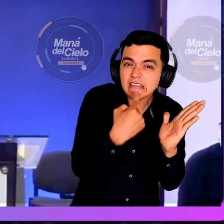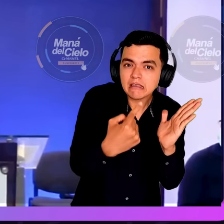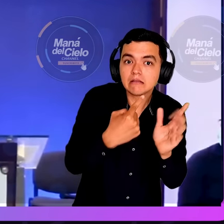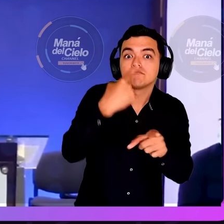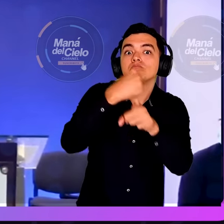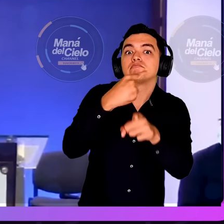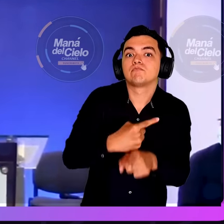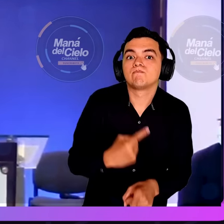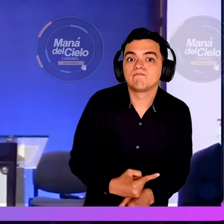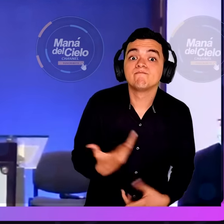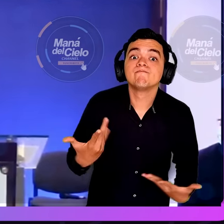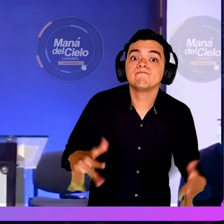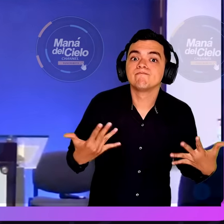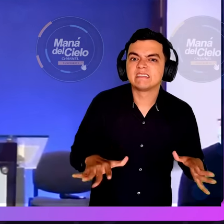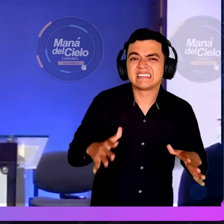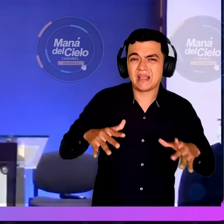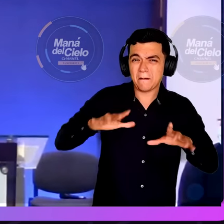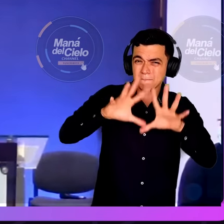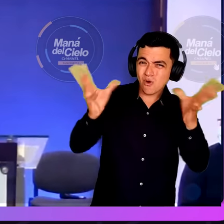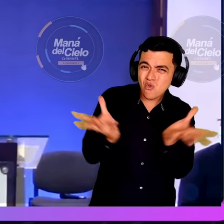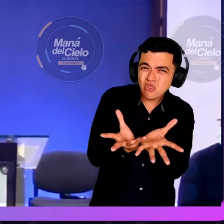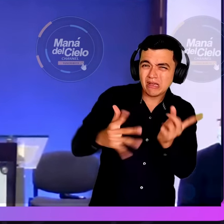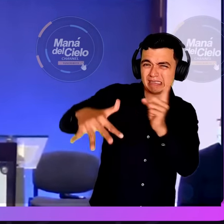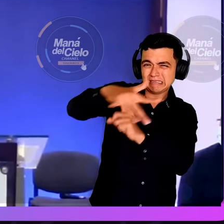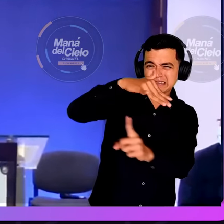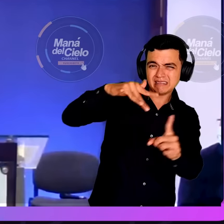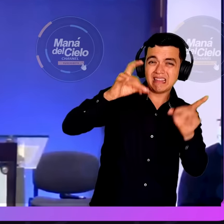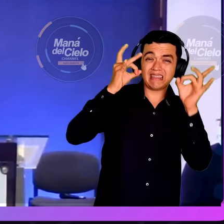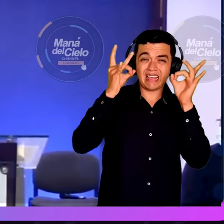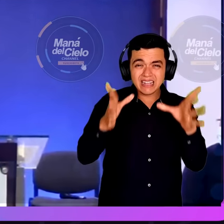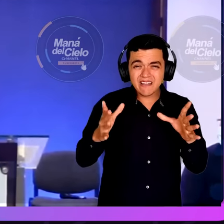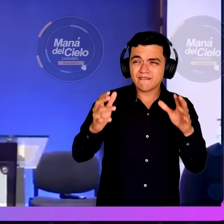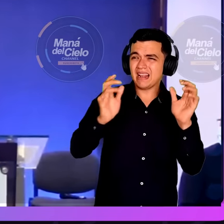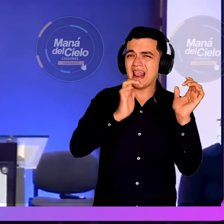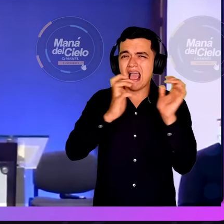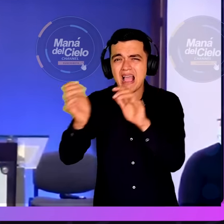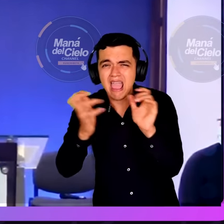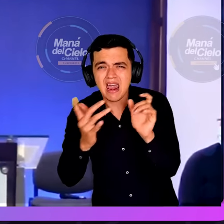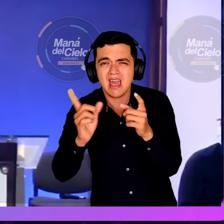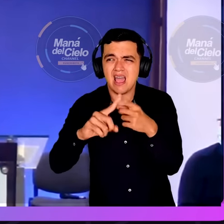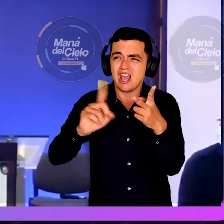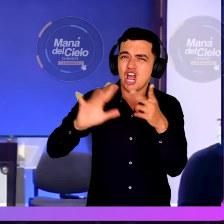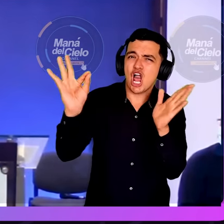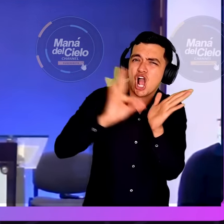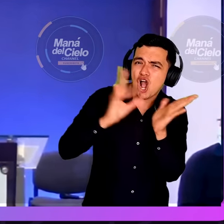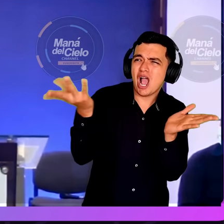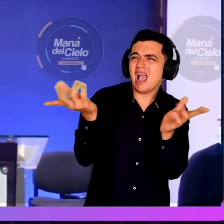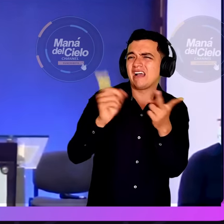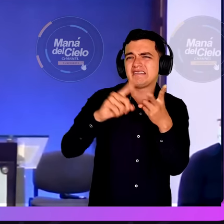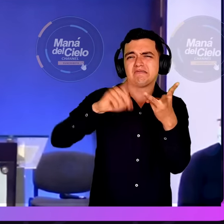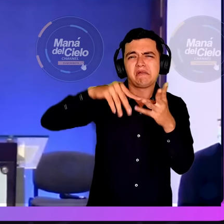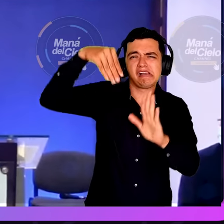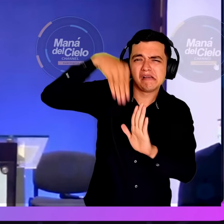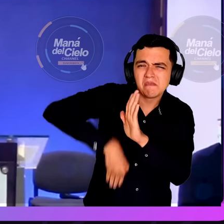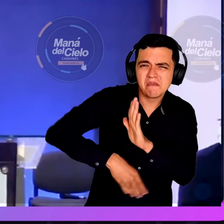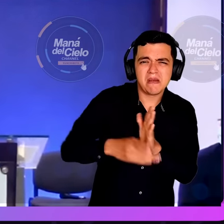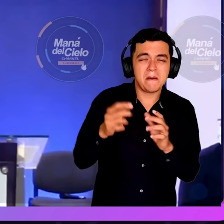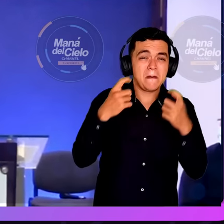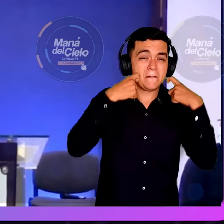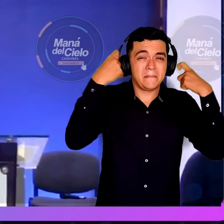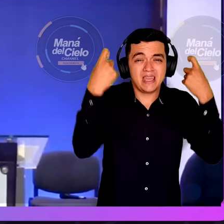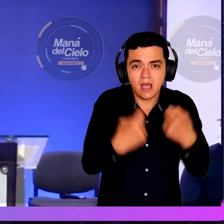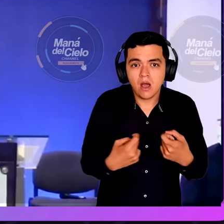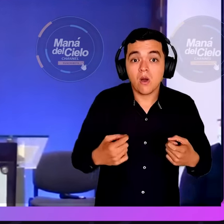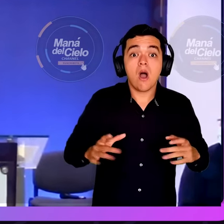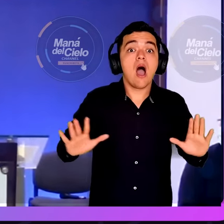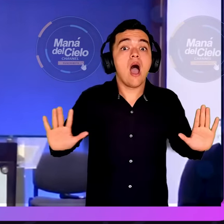tener, ya no la va a tener. Cuando dijo alguien ahora, nunca habíamos tenido la muerte tan cerca como ahora. Hermano, ¿y la palabra de Dios cómo se está cumpliendo? Esto va de mal en peor. Ahora